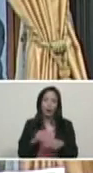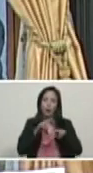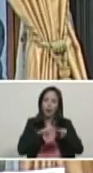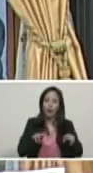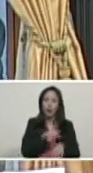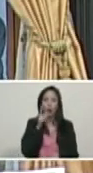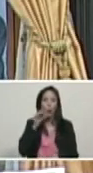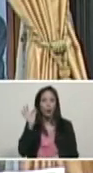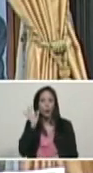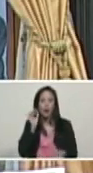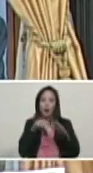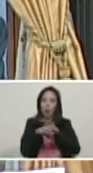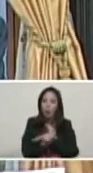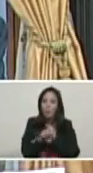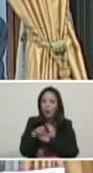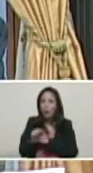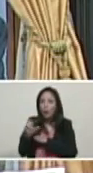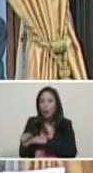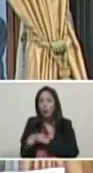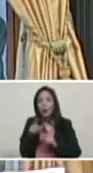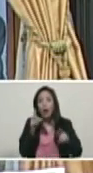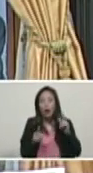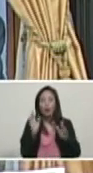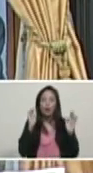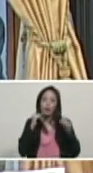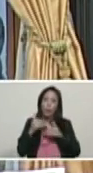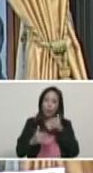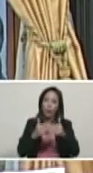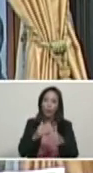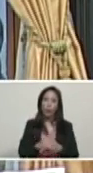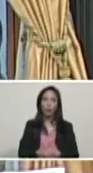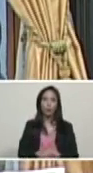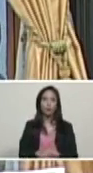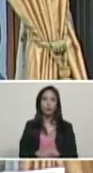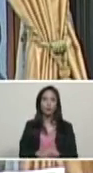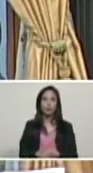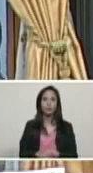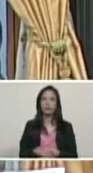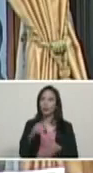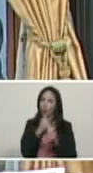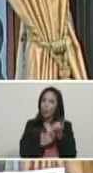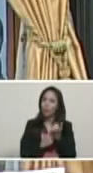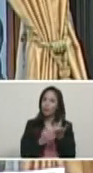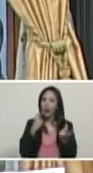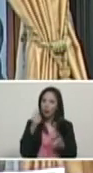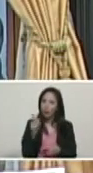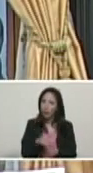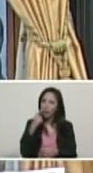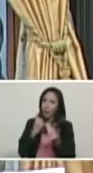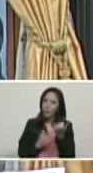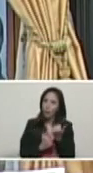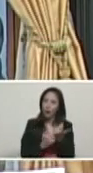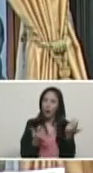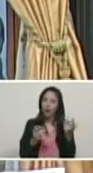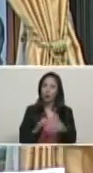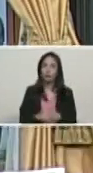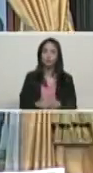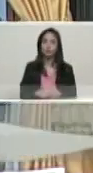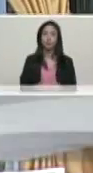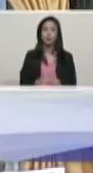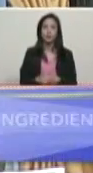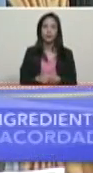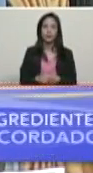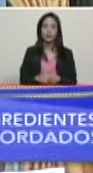niño. Se bandean, ¿verdad? Pero bueno, vamos a apoyarlos también. Hemos hecho un